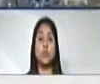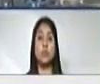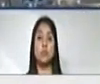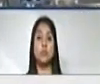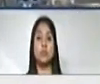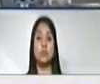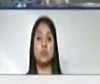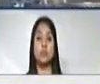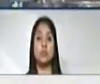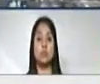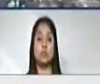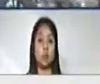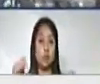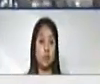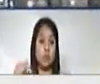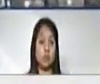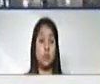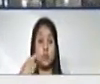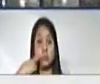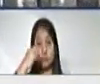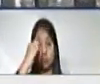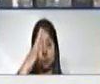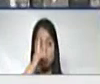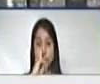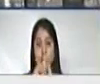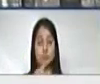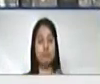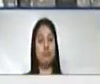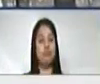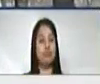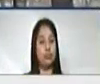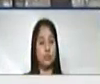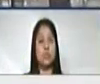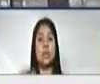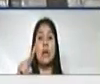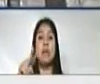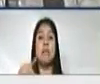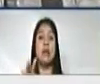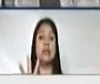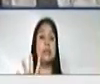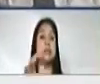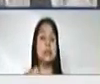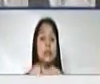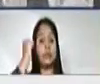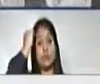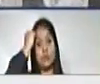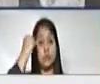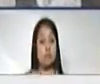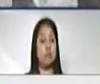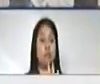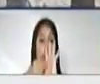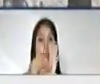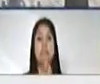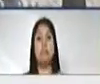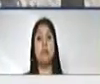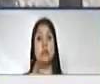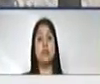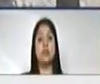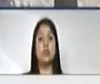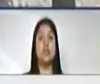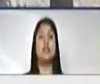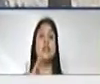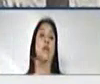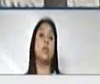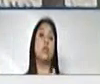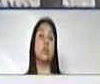permitir continuar con este proceso de vacunación. La fase 2 prácticamente la que va a iniciar ya con este nuevo cargamento de dosis